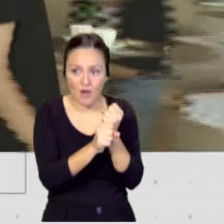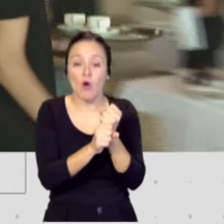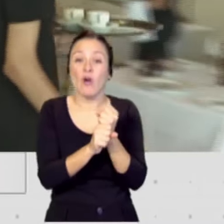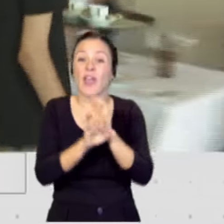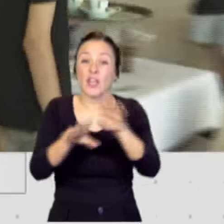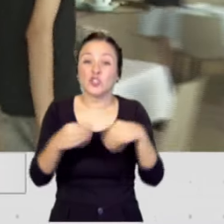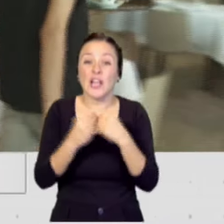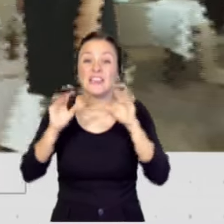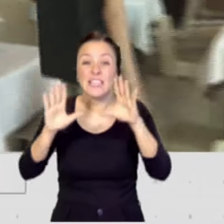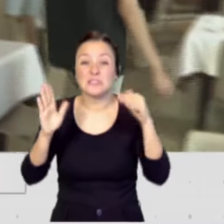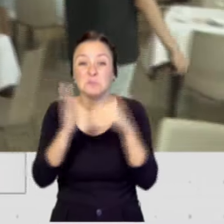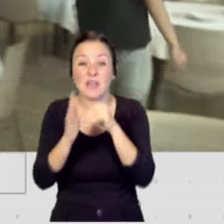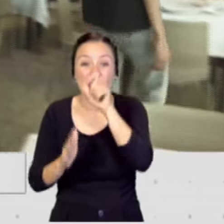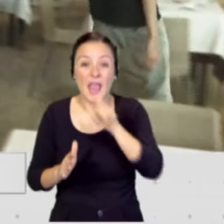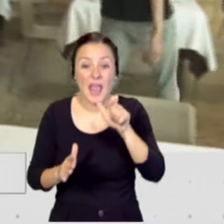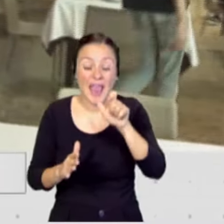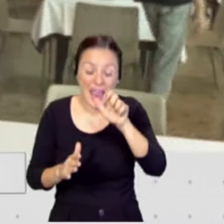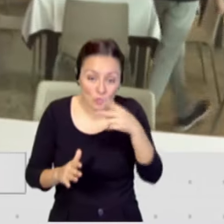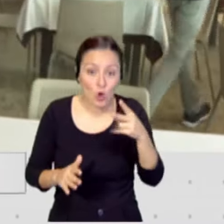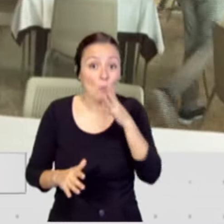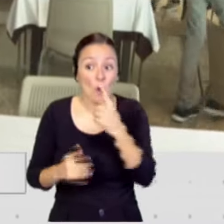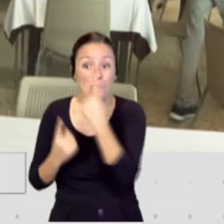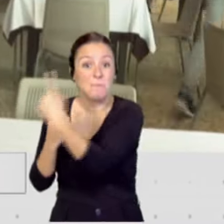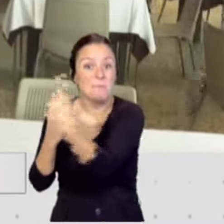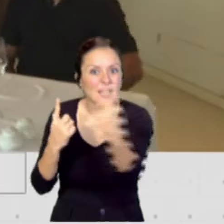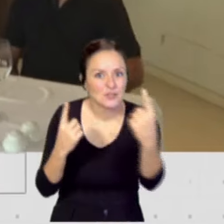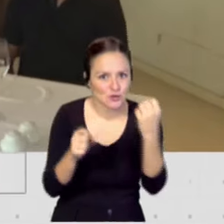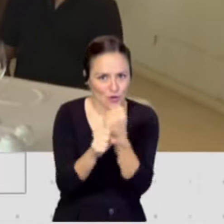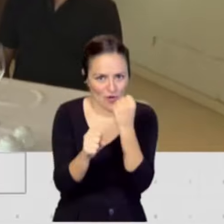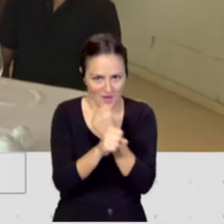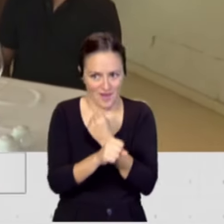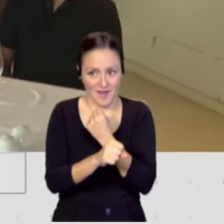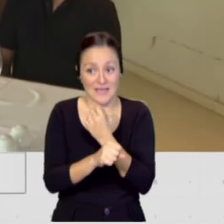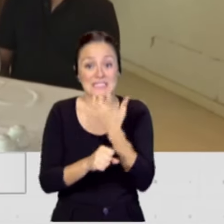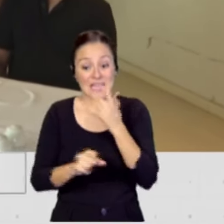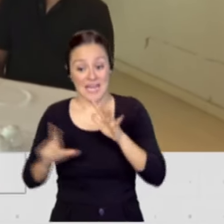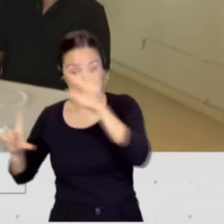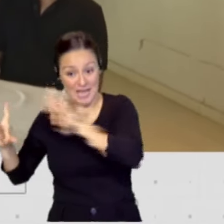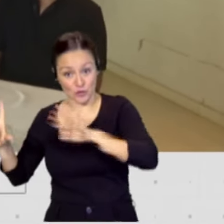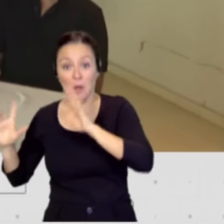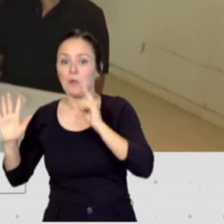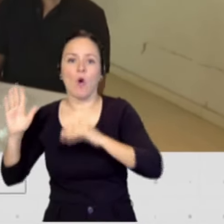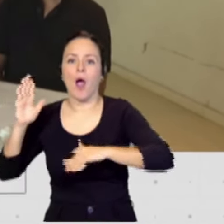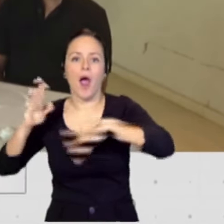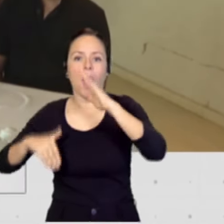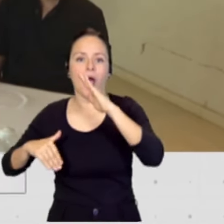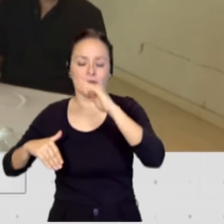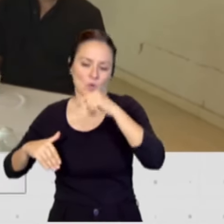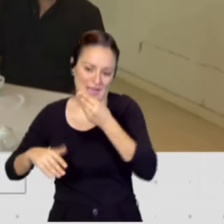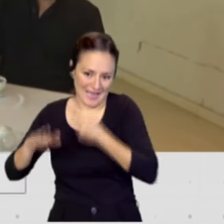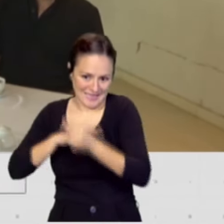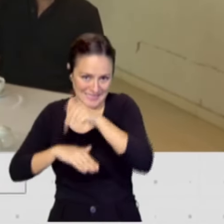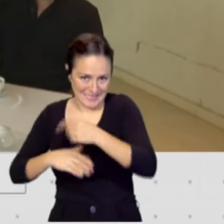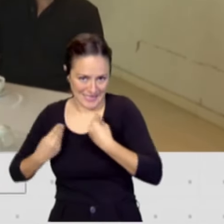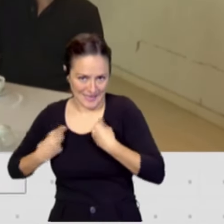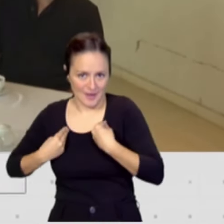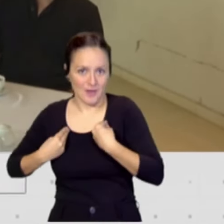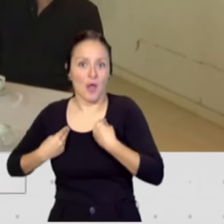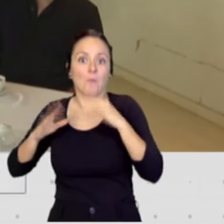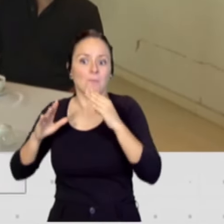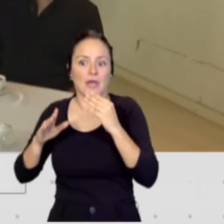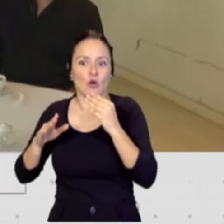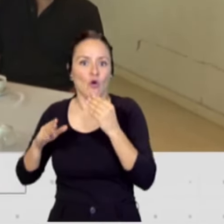10,000 por Cada trabajador si se trata de trabajadores nacionales Sin dar de alta las cuantías superan los 4000 y se